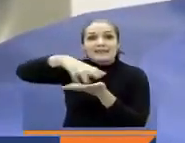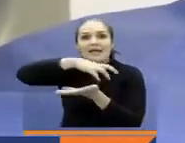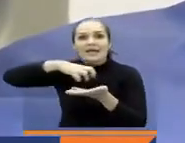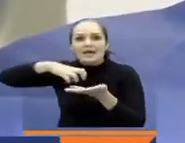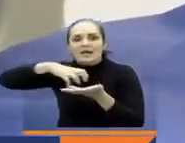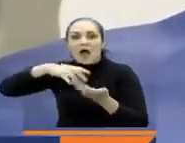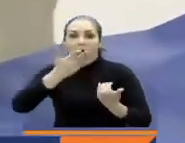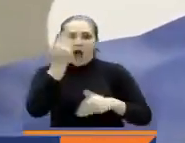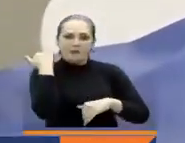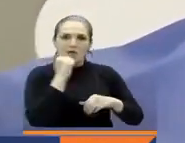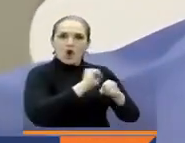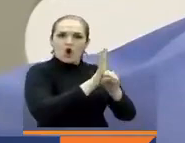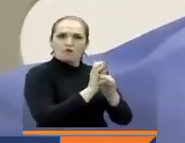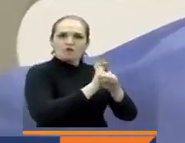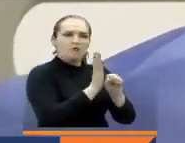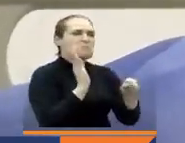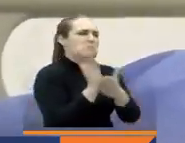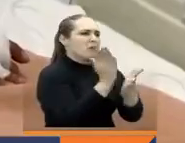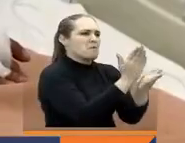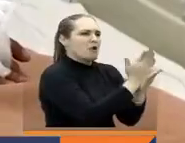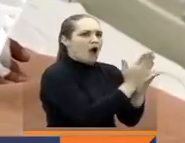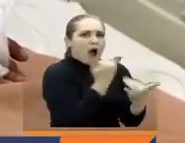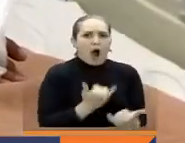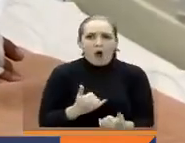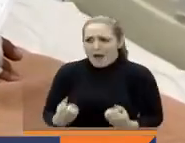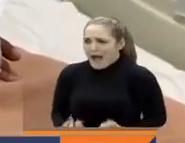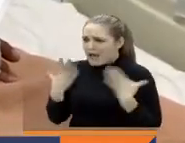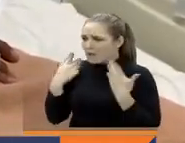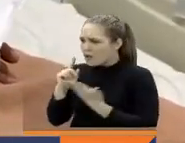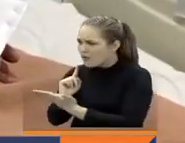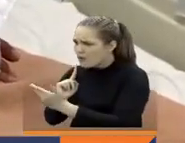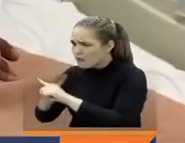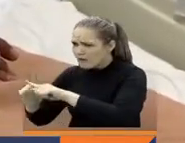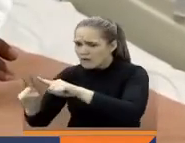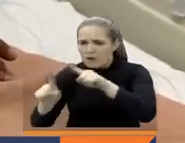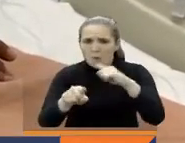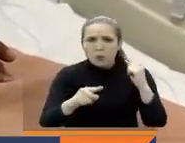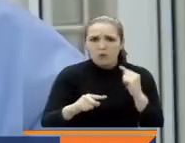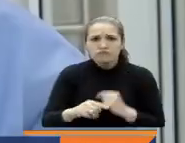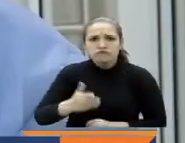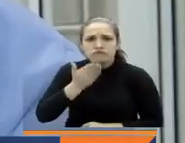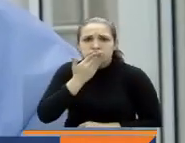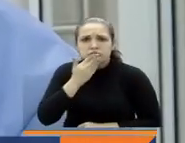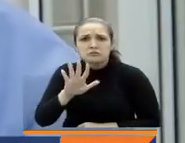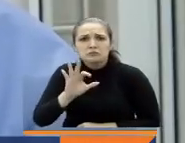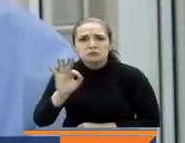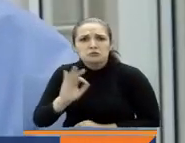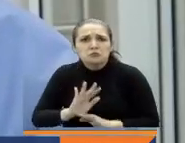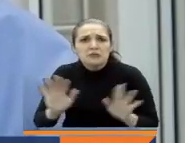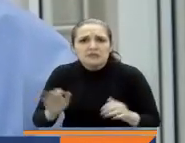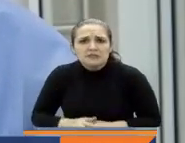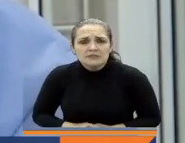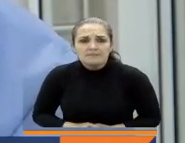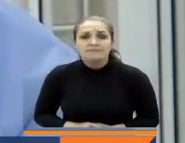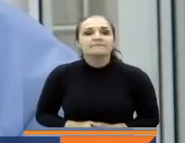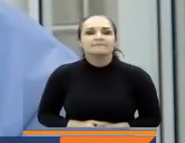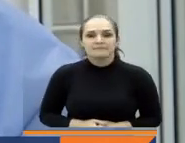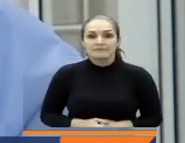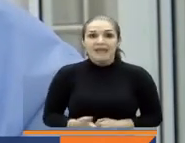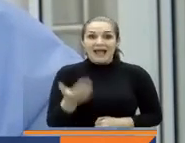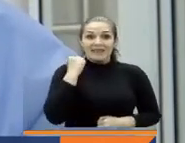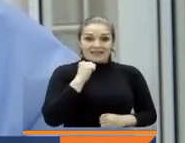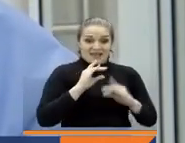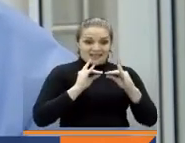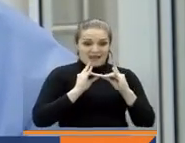de quemados que hoy tan solo tienen el 5% de su ocupación disponible. Debido a la pandemia, las otras 10 camas que